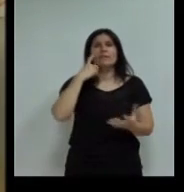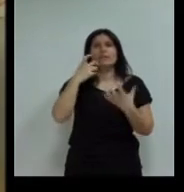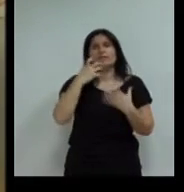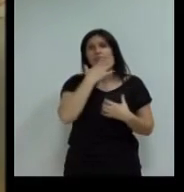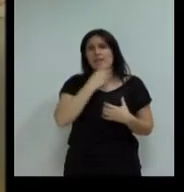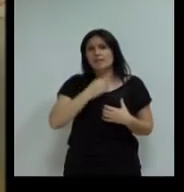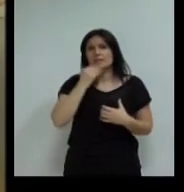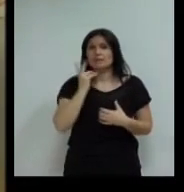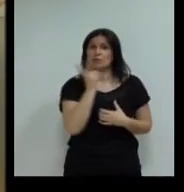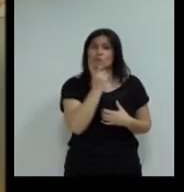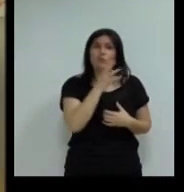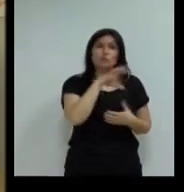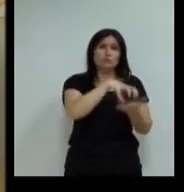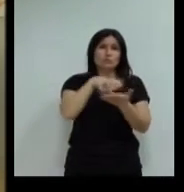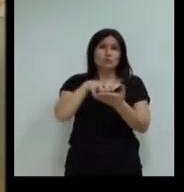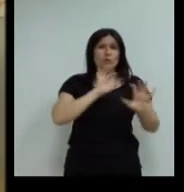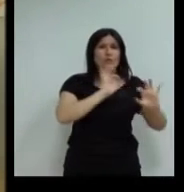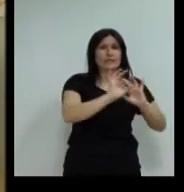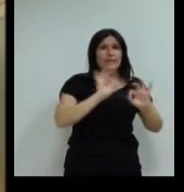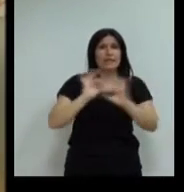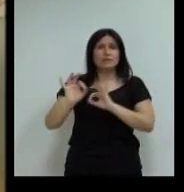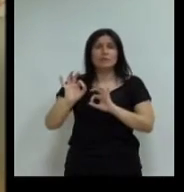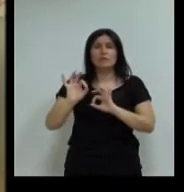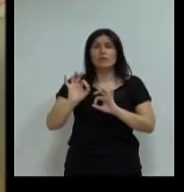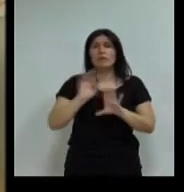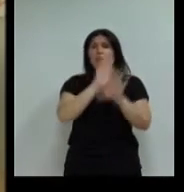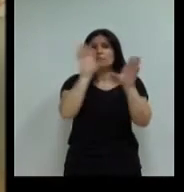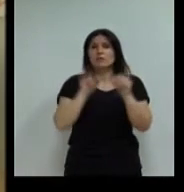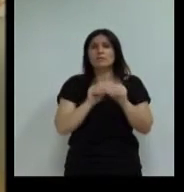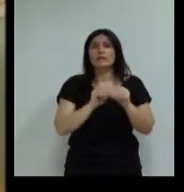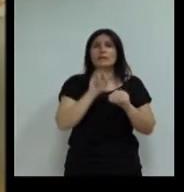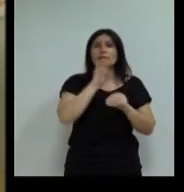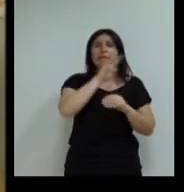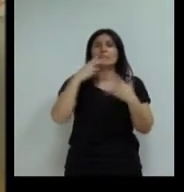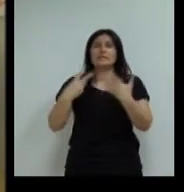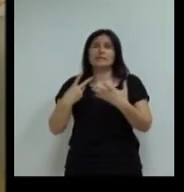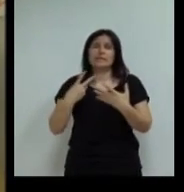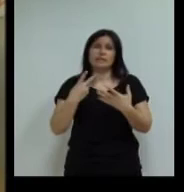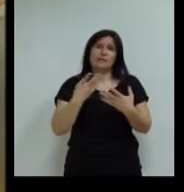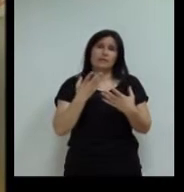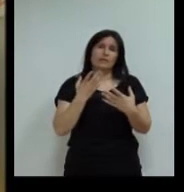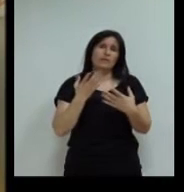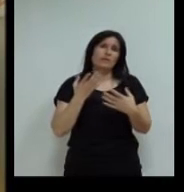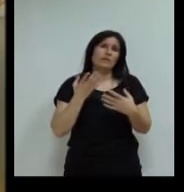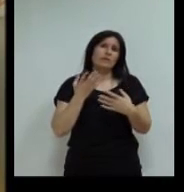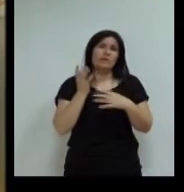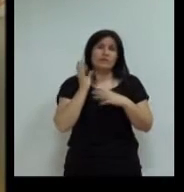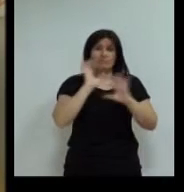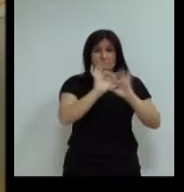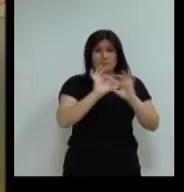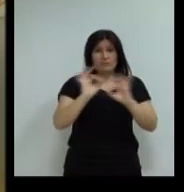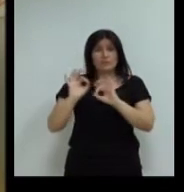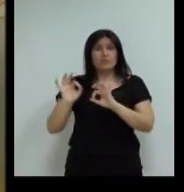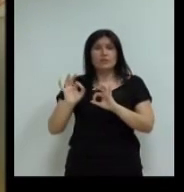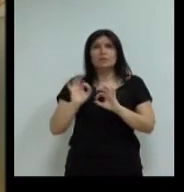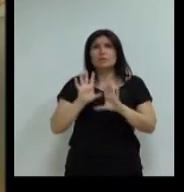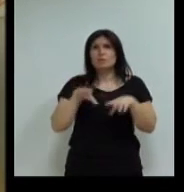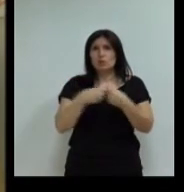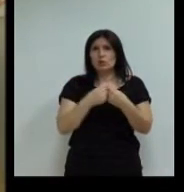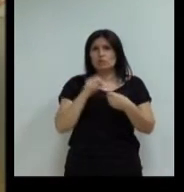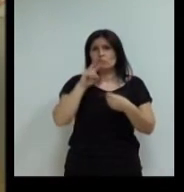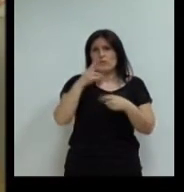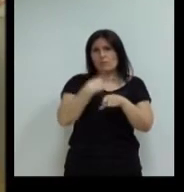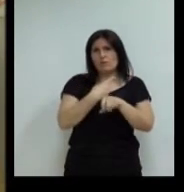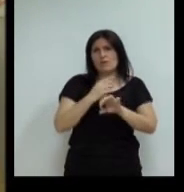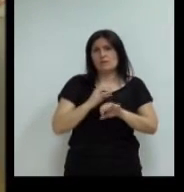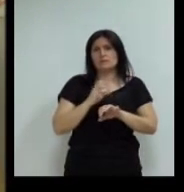en total creo que fueron unas 57 funciones accesibles en 2 teatros y unas 12 sesiones, o sea, 12 obras de